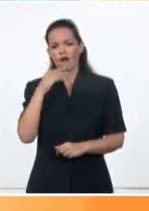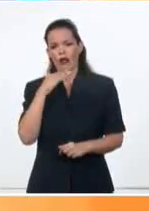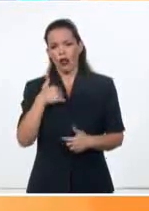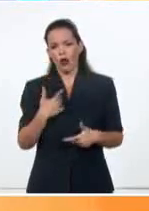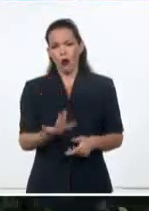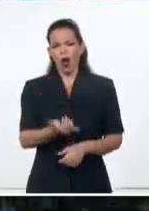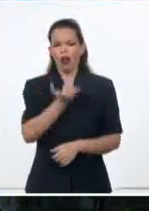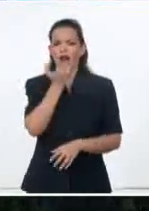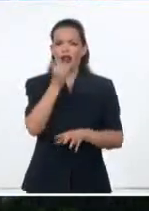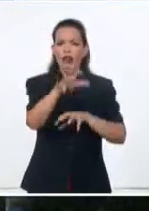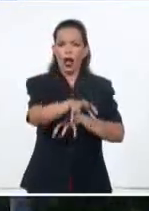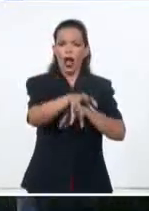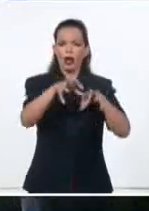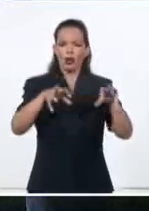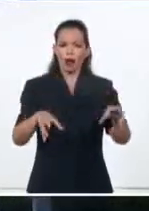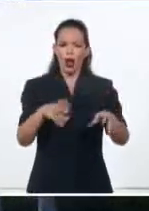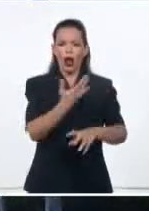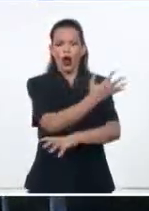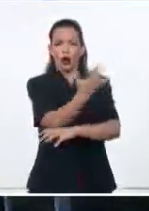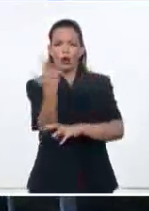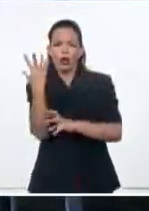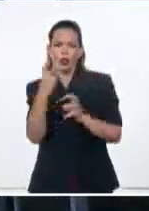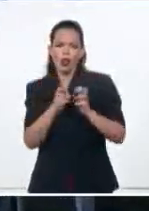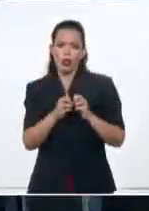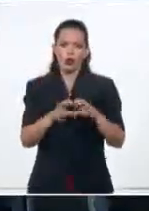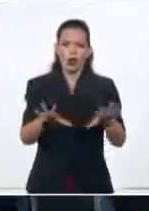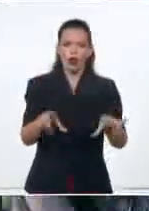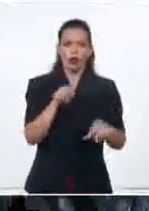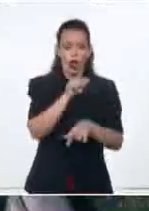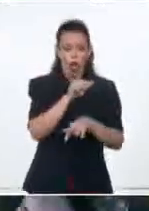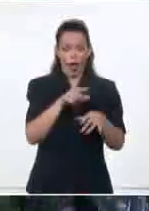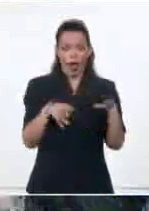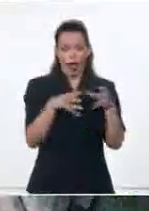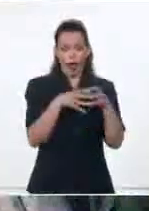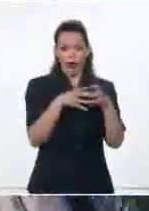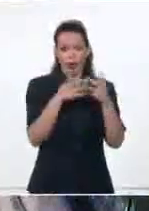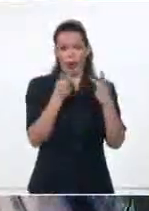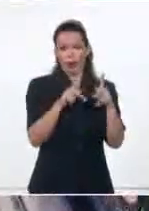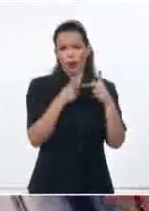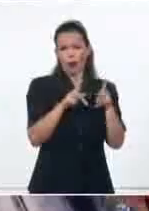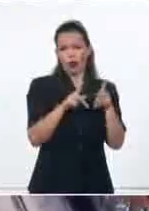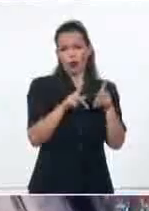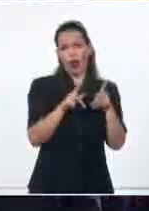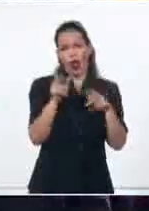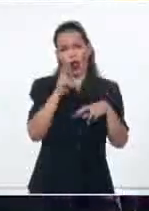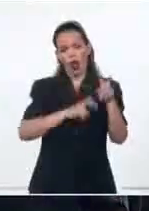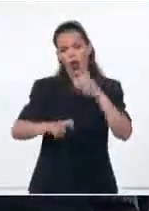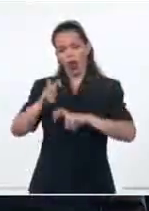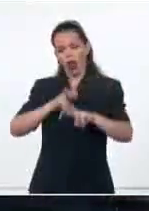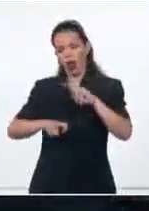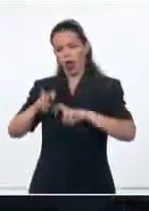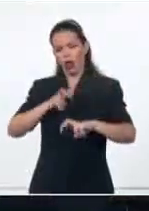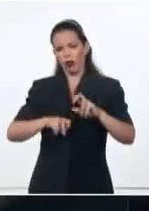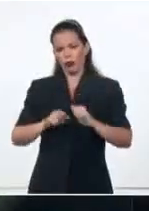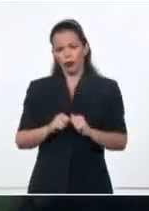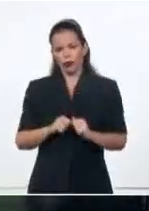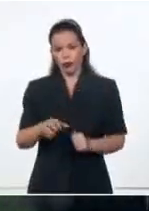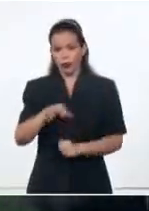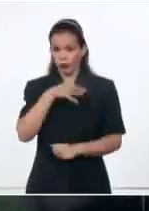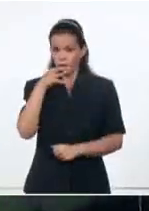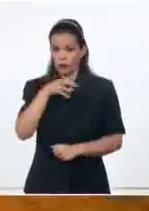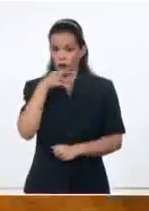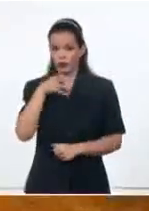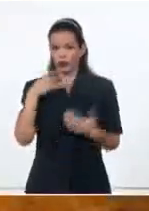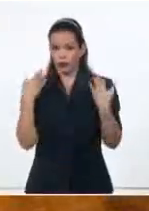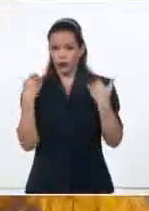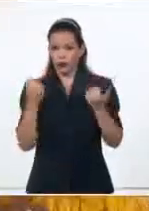ya especializados del Ministerio de Ciencia, Tecnología y Medio Ambiente rectoran este trabajo. Por cierto que Roberto Pérez de la Cruz, director